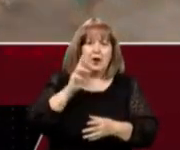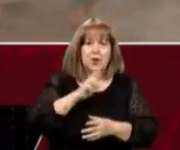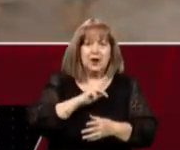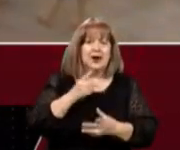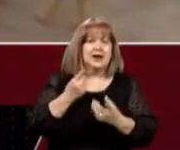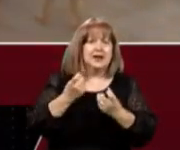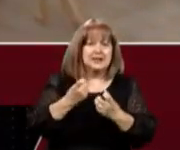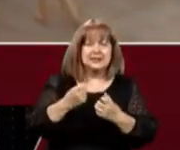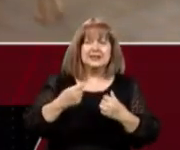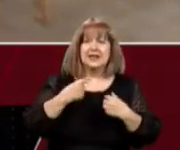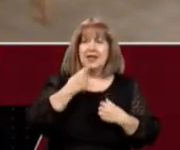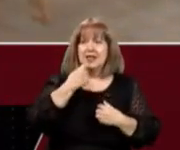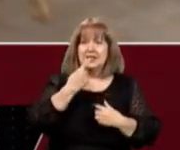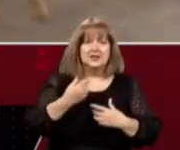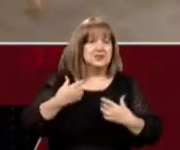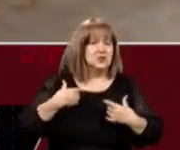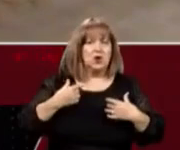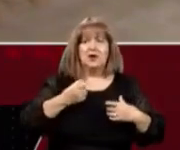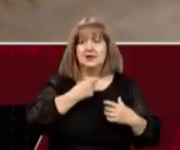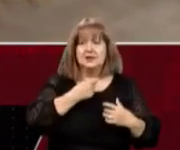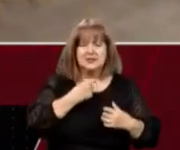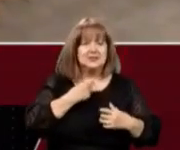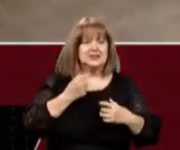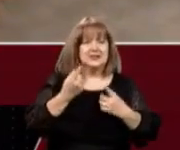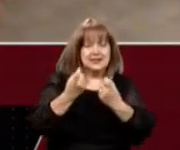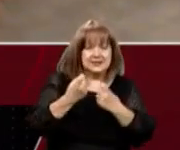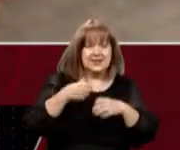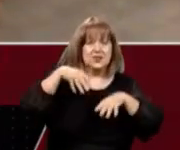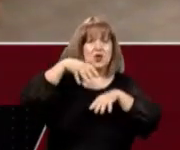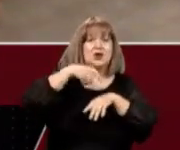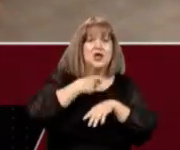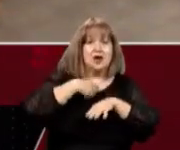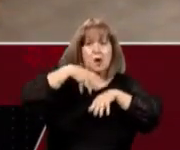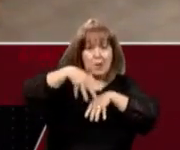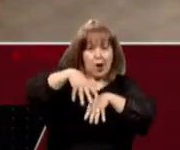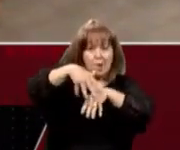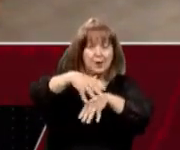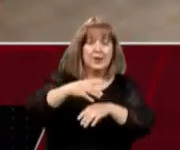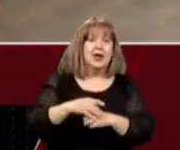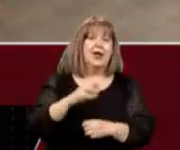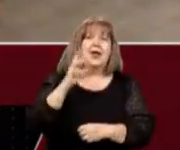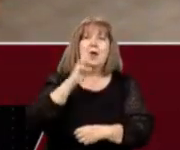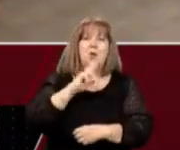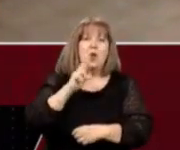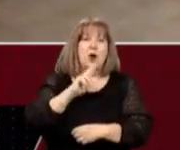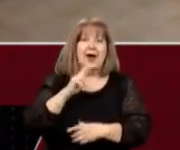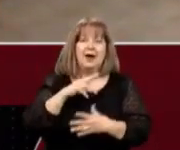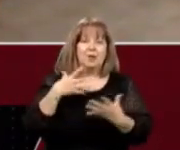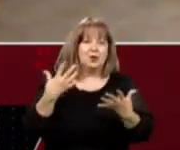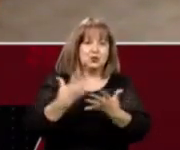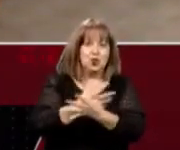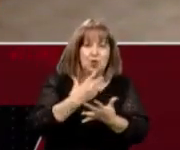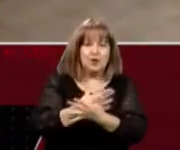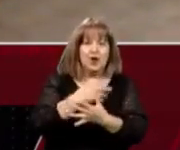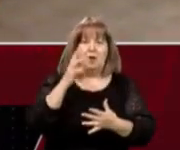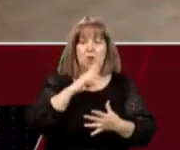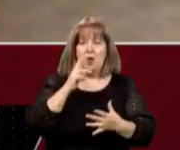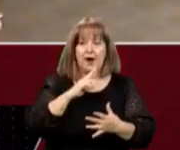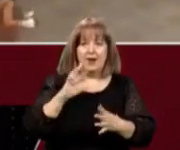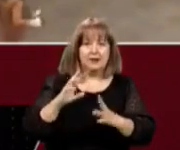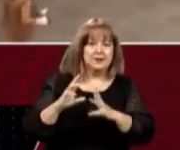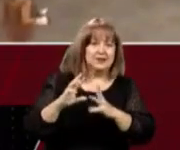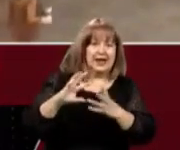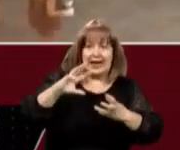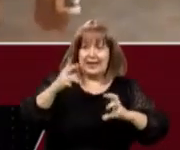tienen esa necesidad de decir vamos a manifestarnos en la calle? Porque las mujeres nos unimos ante las desgracias, ante las crisis, ante